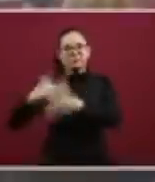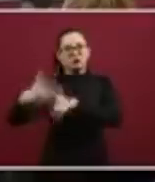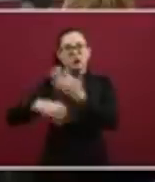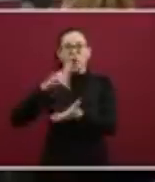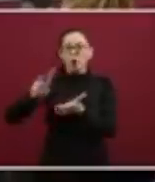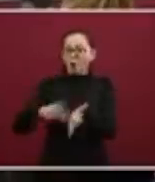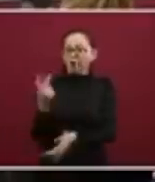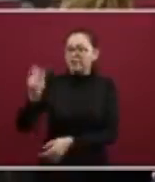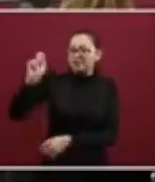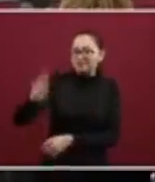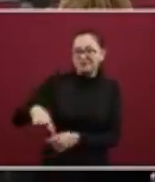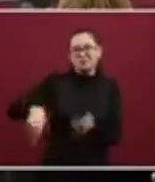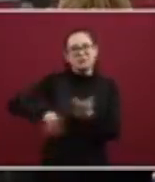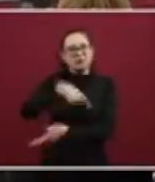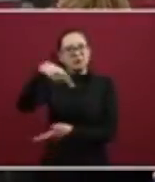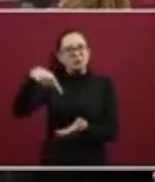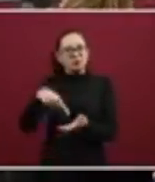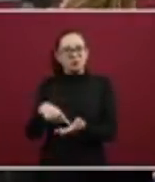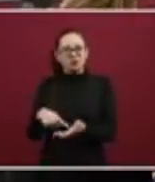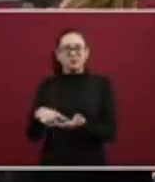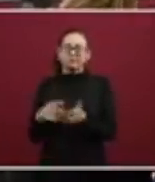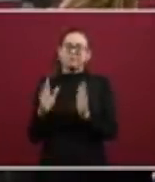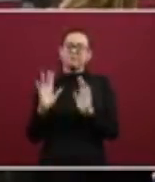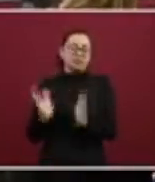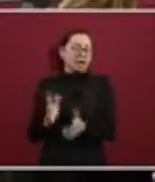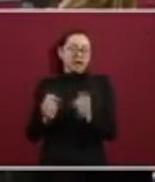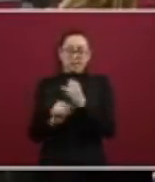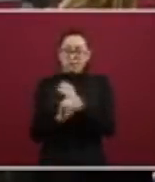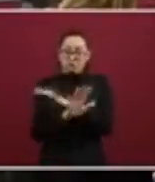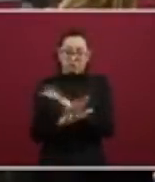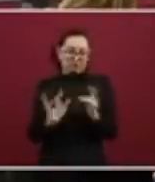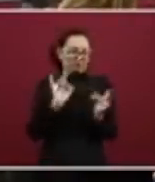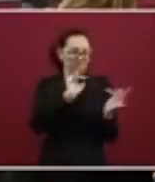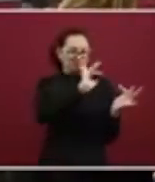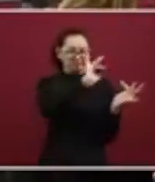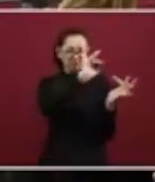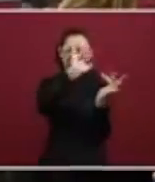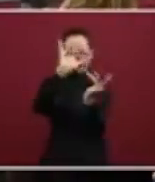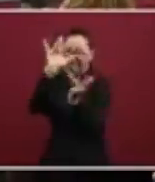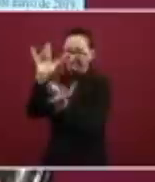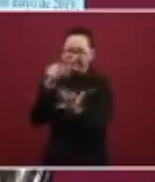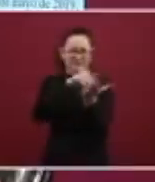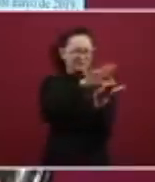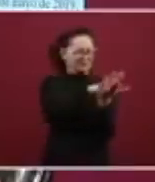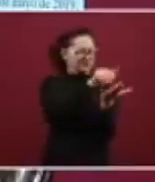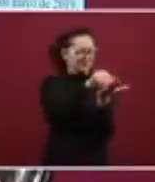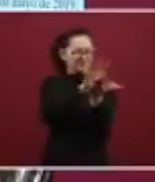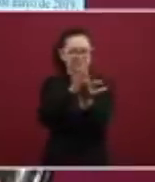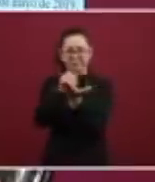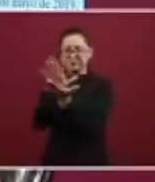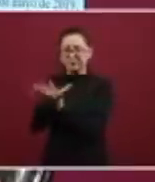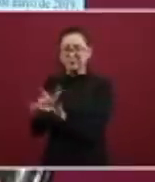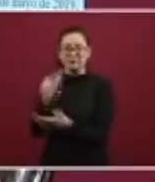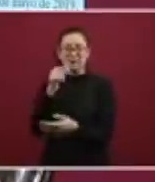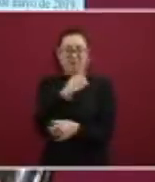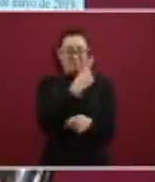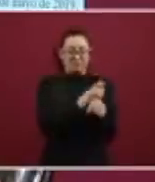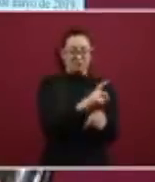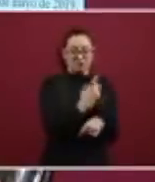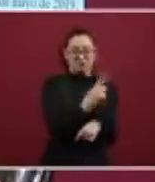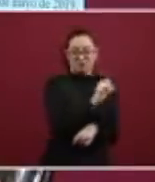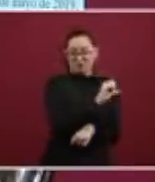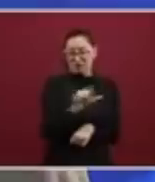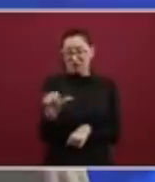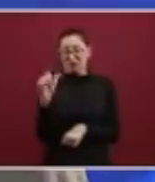georreferenciando, tanto la que tenemos entre el 1 de diciembre y el día de ayer, como la información que nos han proporcionado las